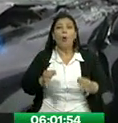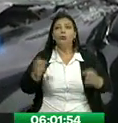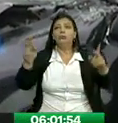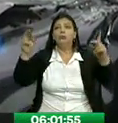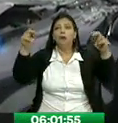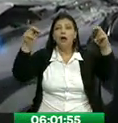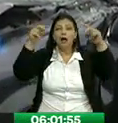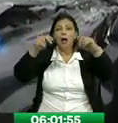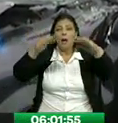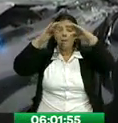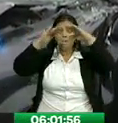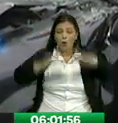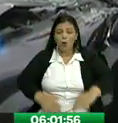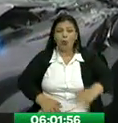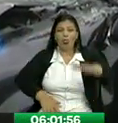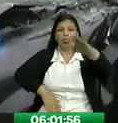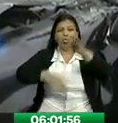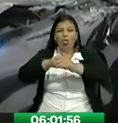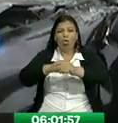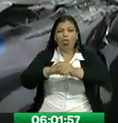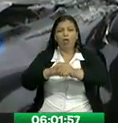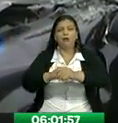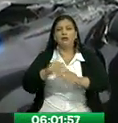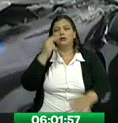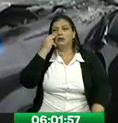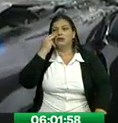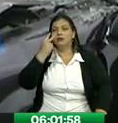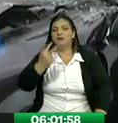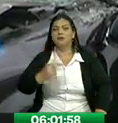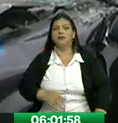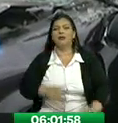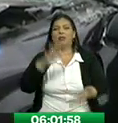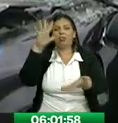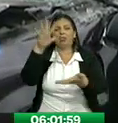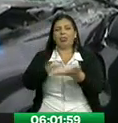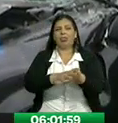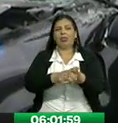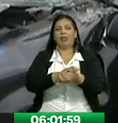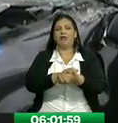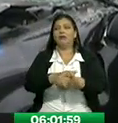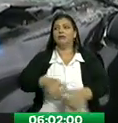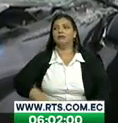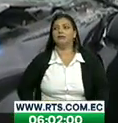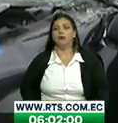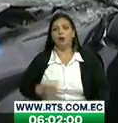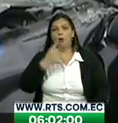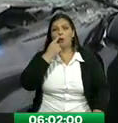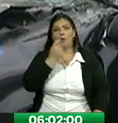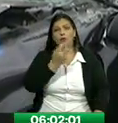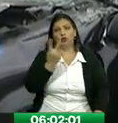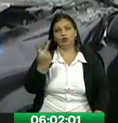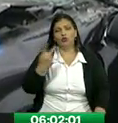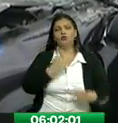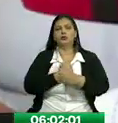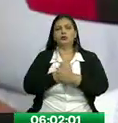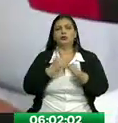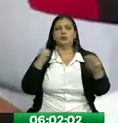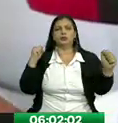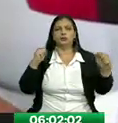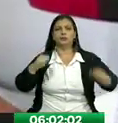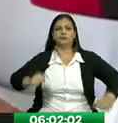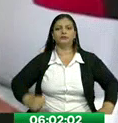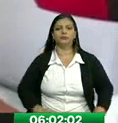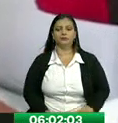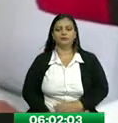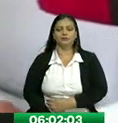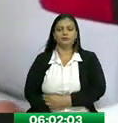de la cabina, dejando totalmente el parabrisas destrozado. Afortunadamente ellos se salvaron de morir aplastados. Mi